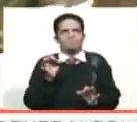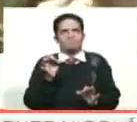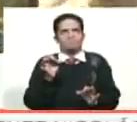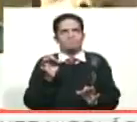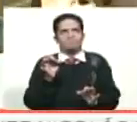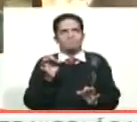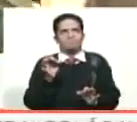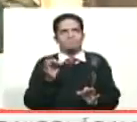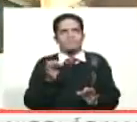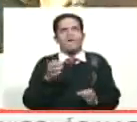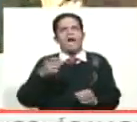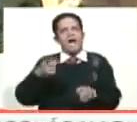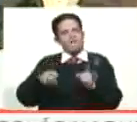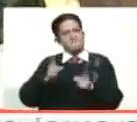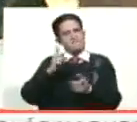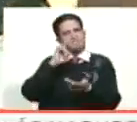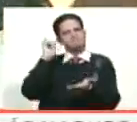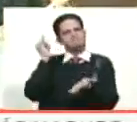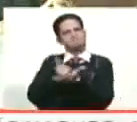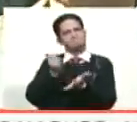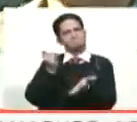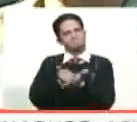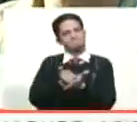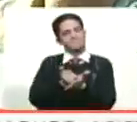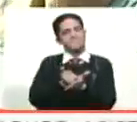puesta a prueba mil veces.